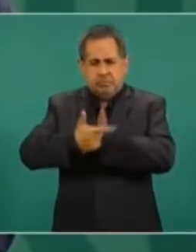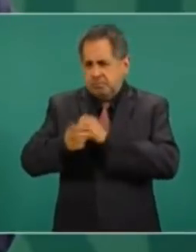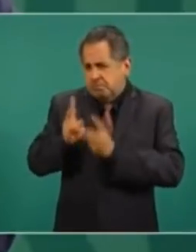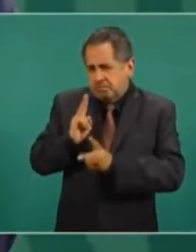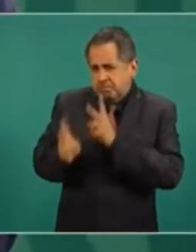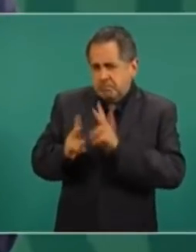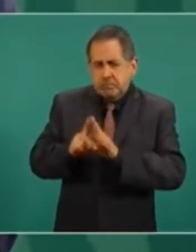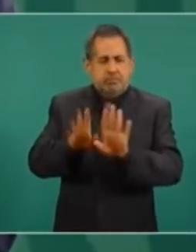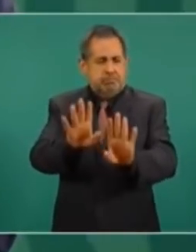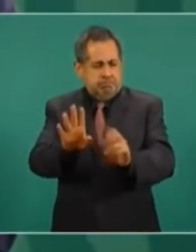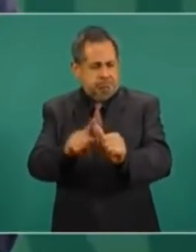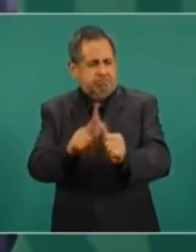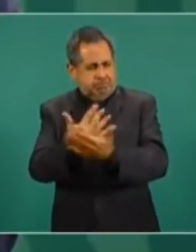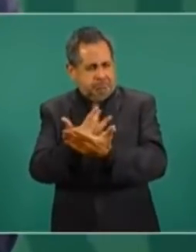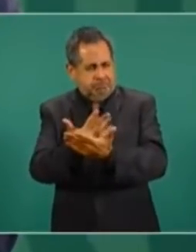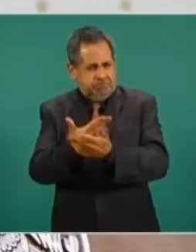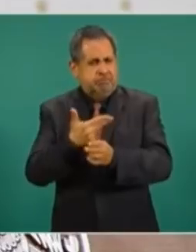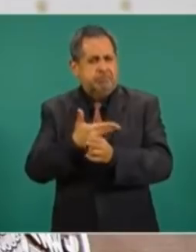no adelantemos vísperas.